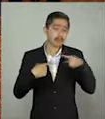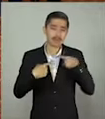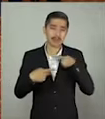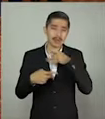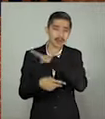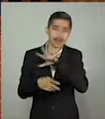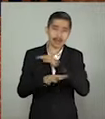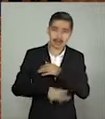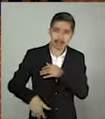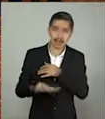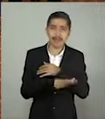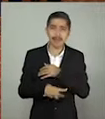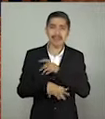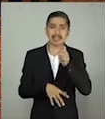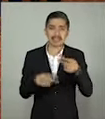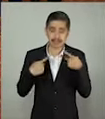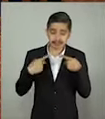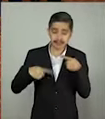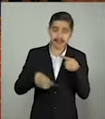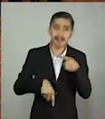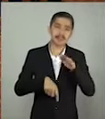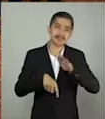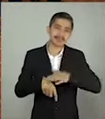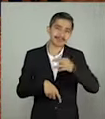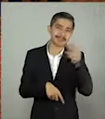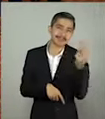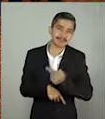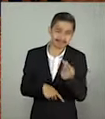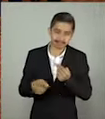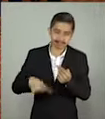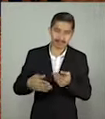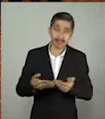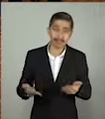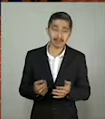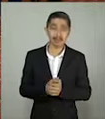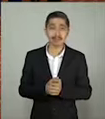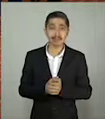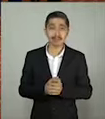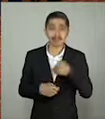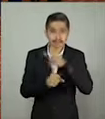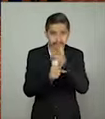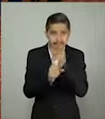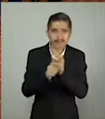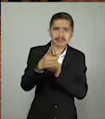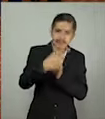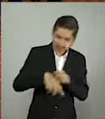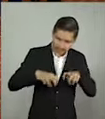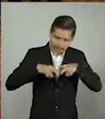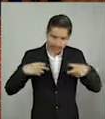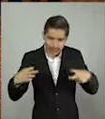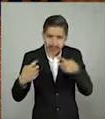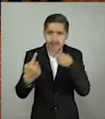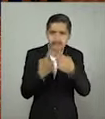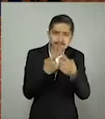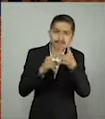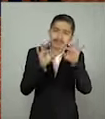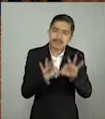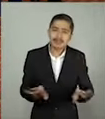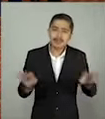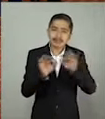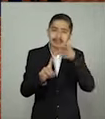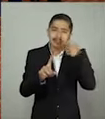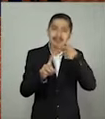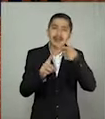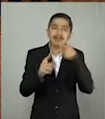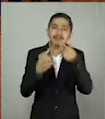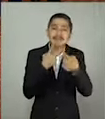en general, sobre todo, que es la población más necesitada. Los invitamos a sentarnos y a privilegiar el diálogo